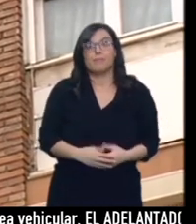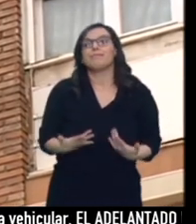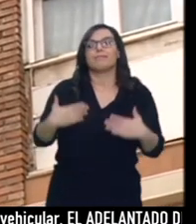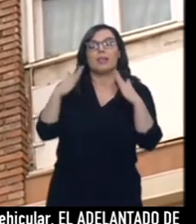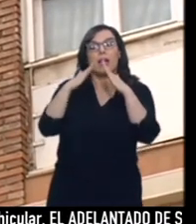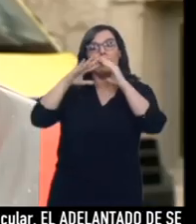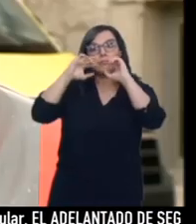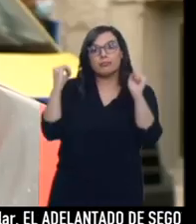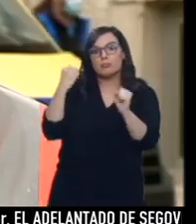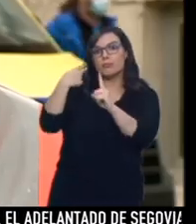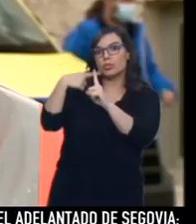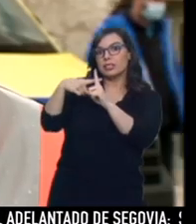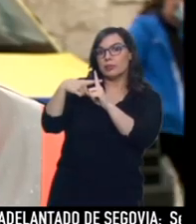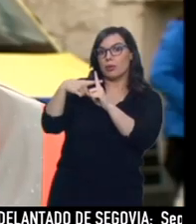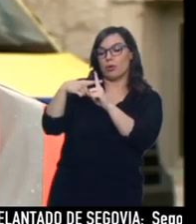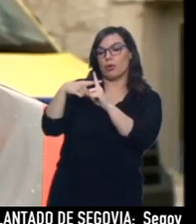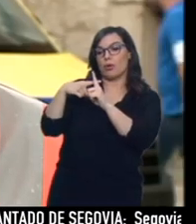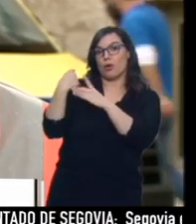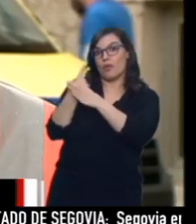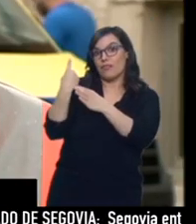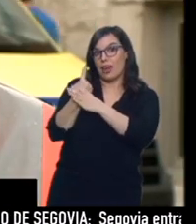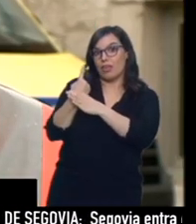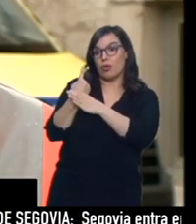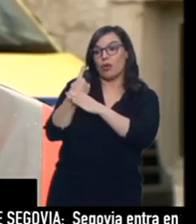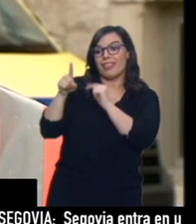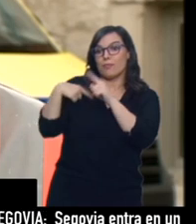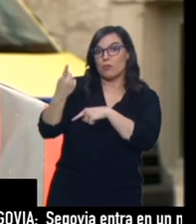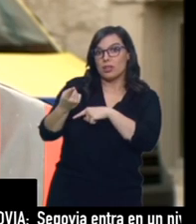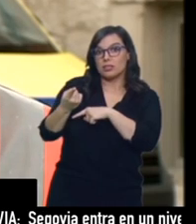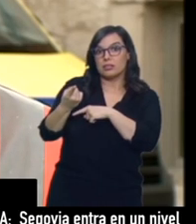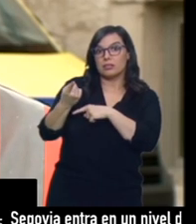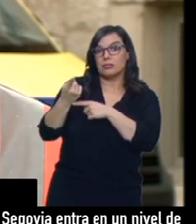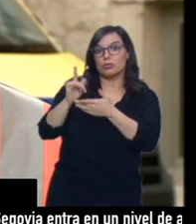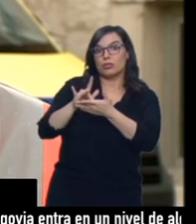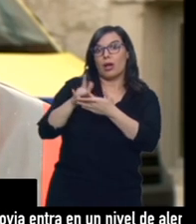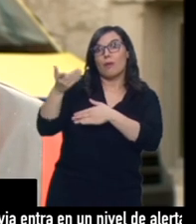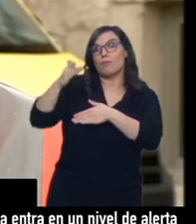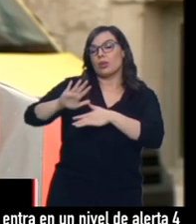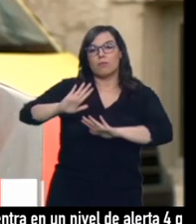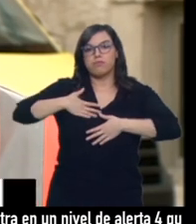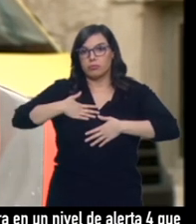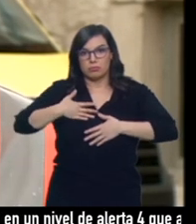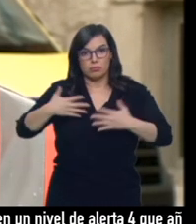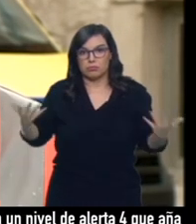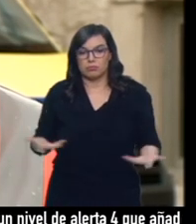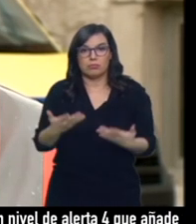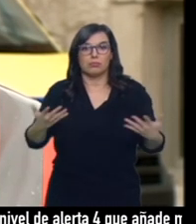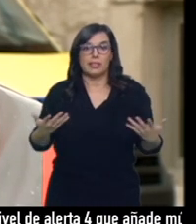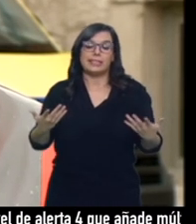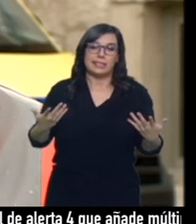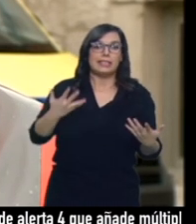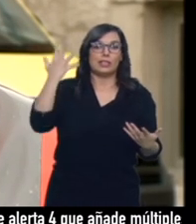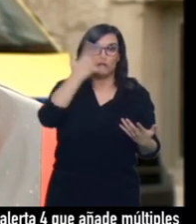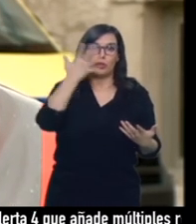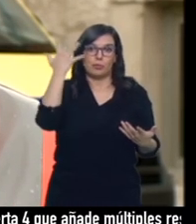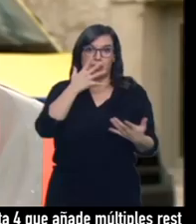domicilio por haber dado positivo en alguna PCR y tiempo después haberle sucedido una muerte brusca y efectivamente sí que sospecharíamos